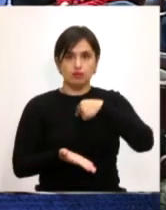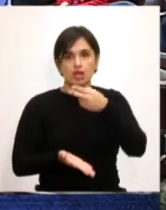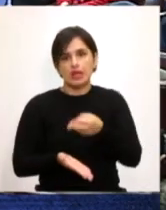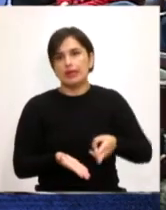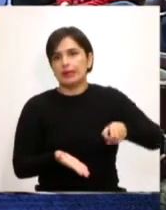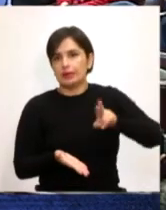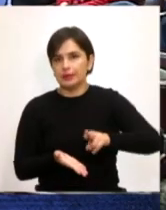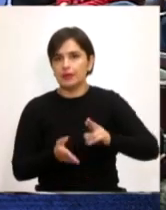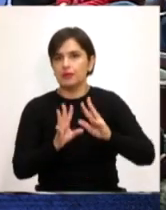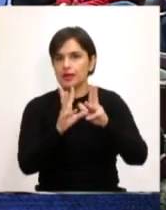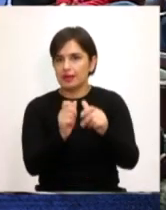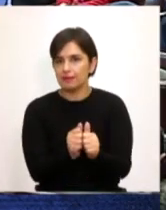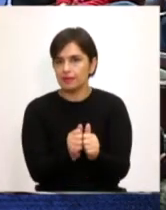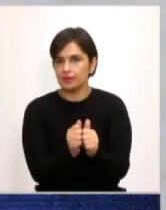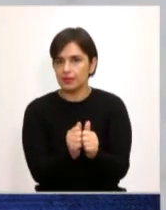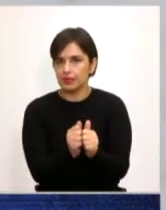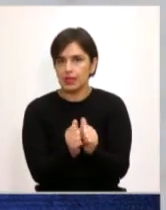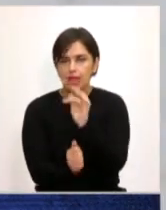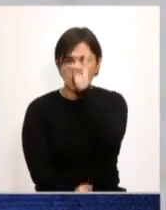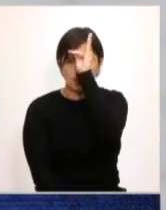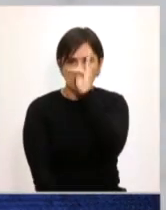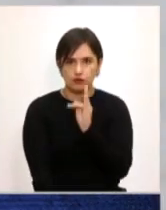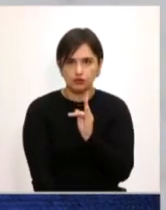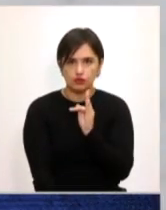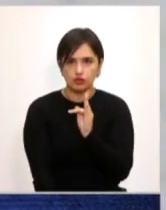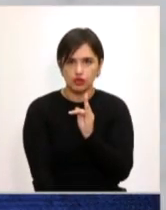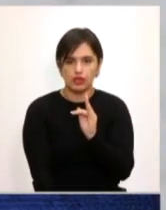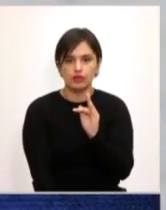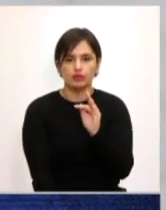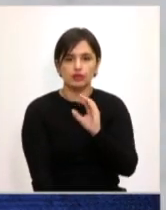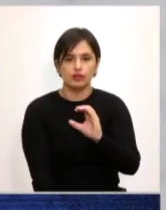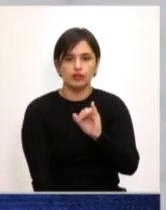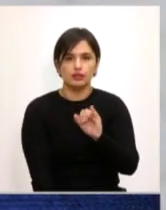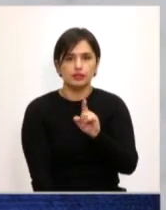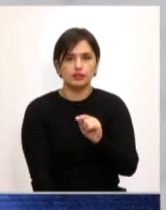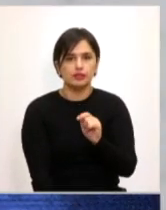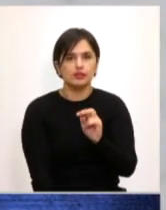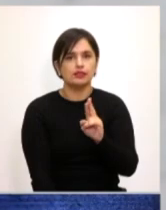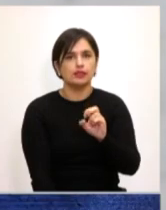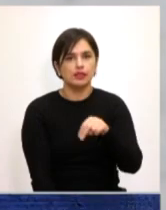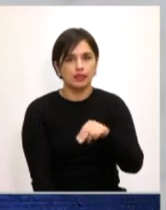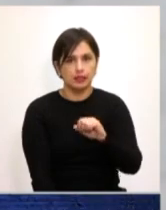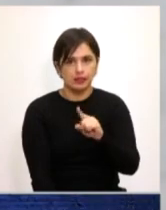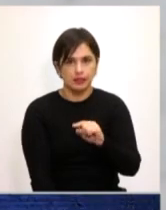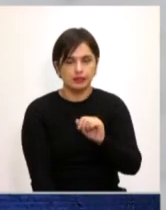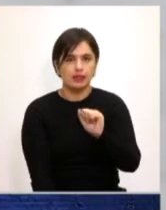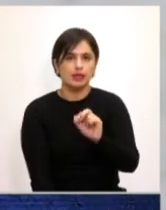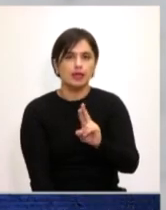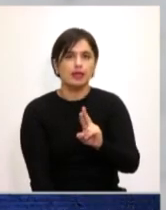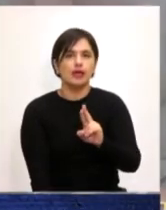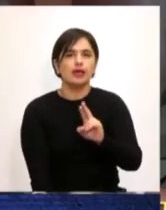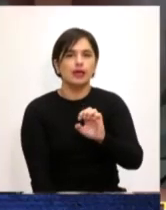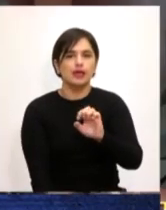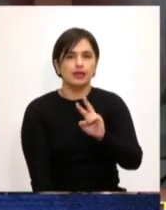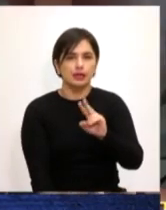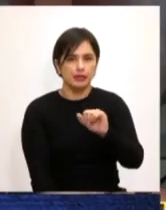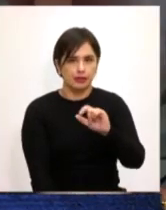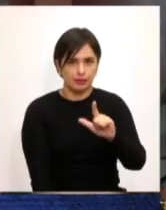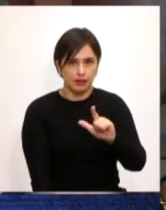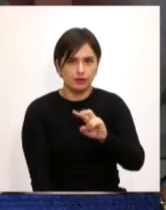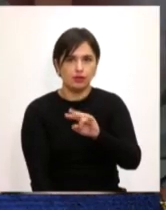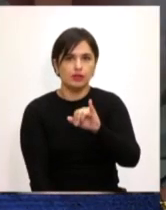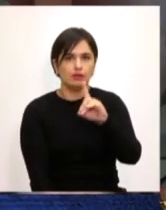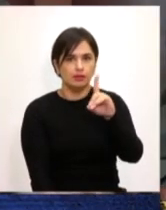a las familias de los suboficiales mayores Carlos Cisterna, Sergio Arévalo y Misael Vidal y a Carabineros de